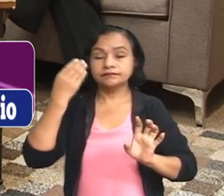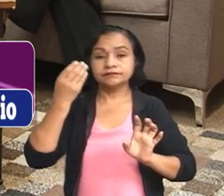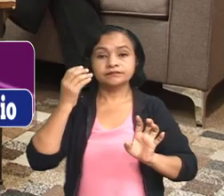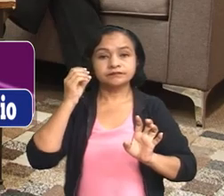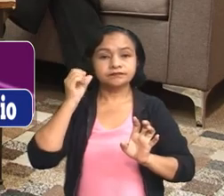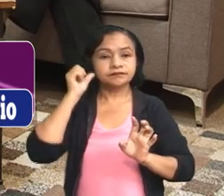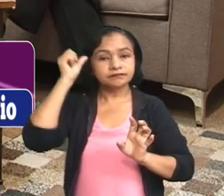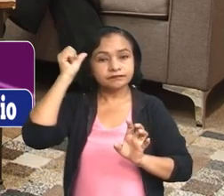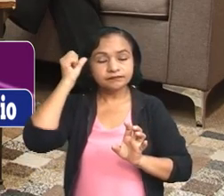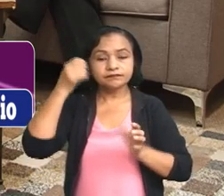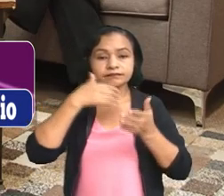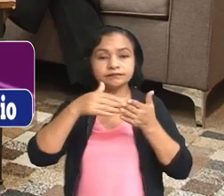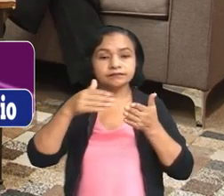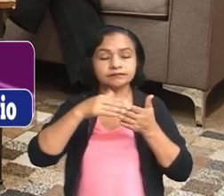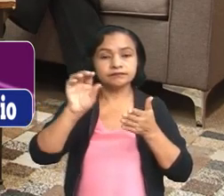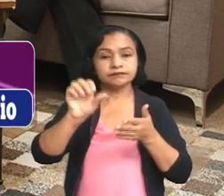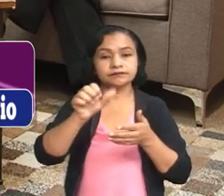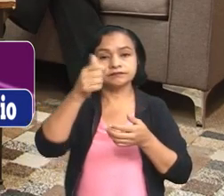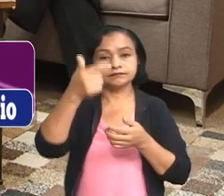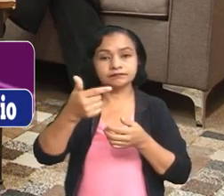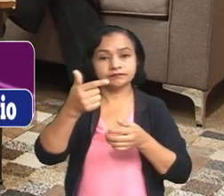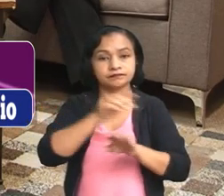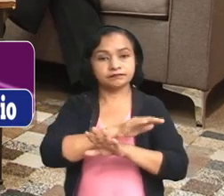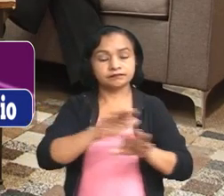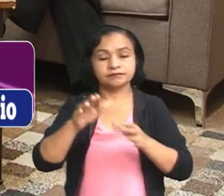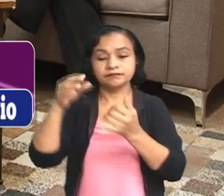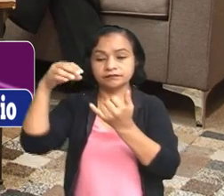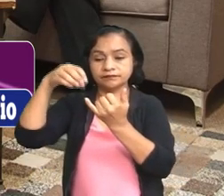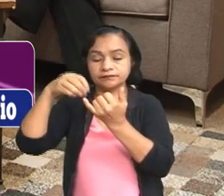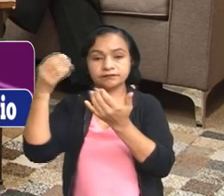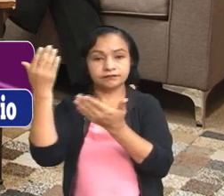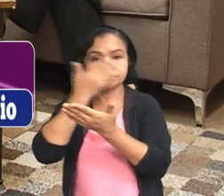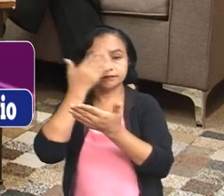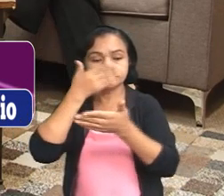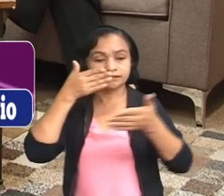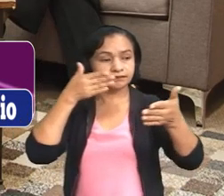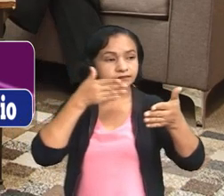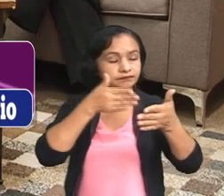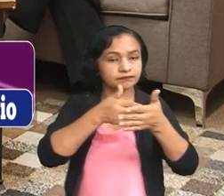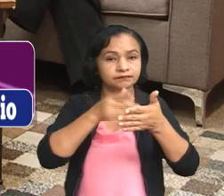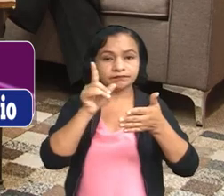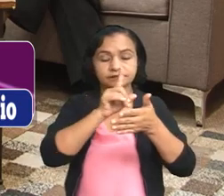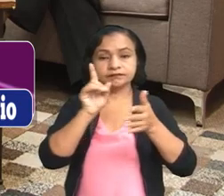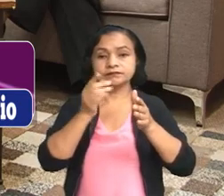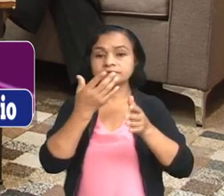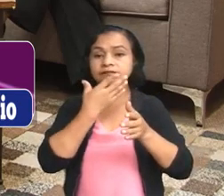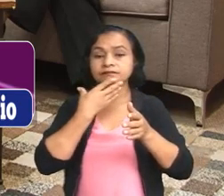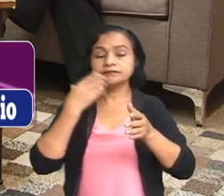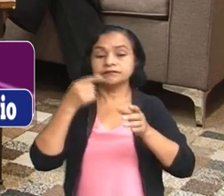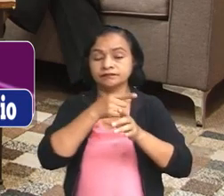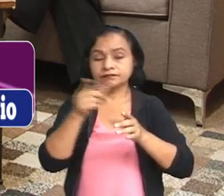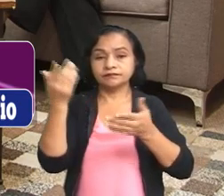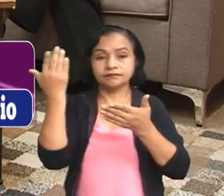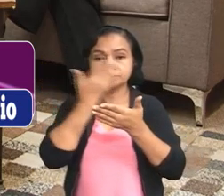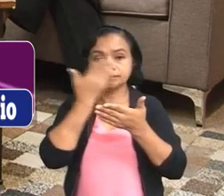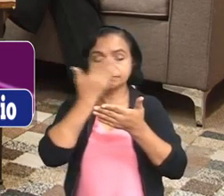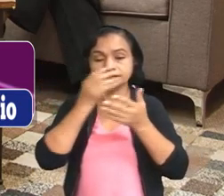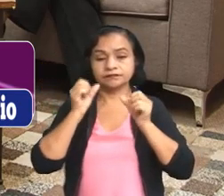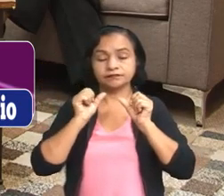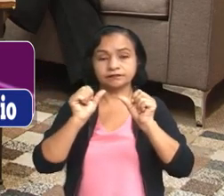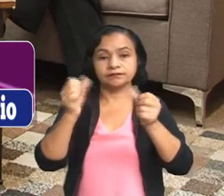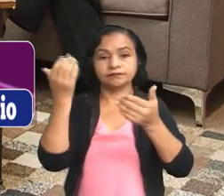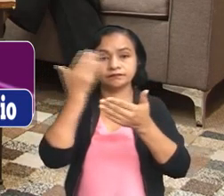pueden optar fácilmente a esas carreras técnicas. O sea, no hay ninguna limitante para que los niños y los jóvenes puedan, digamos, continuar con